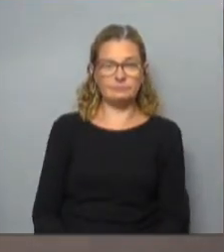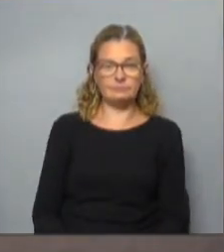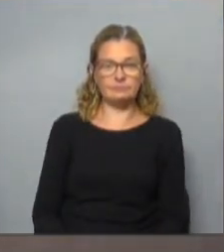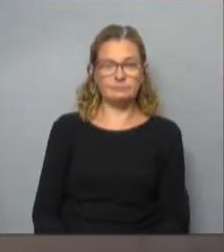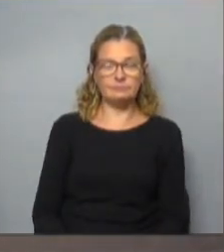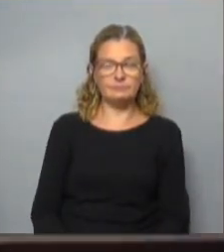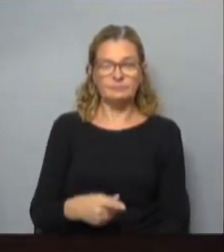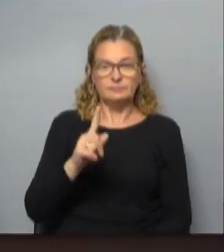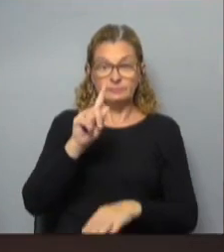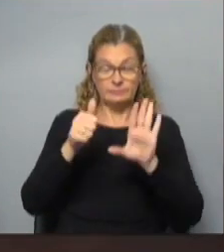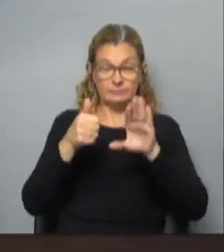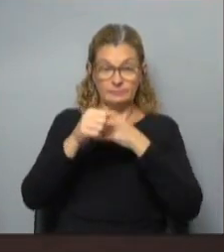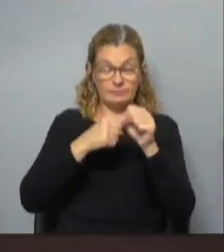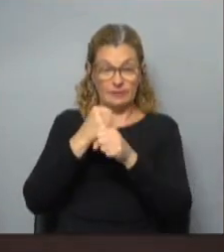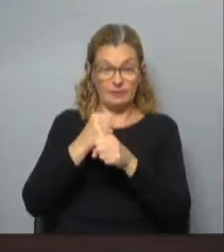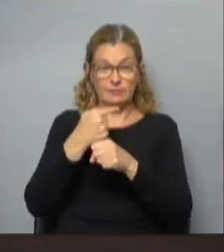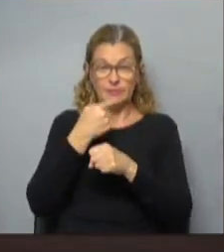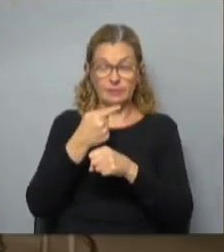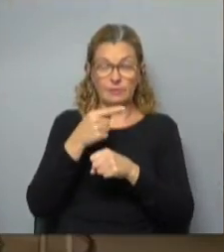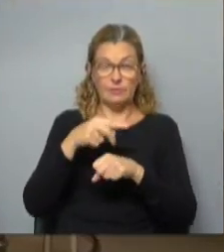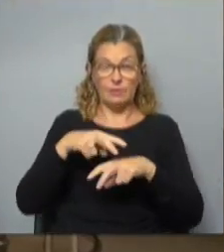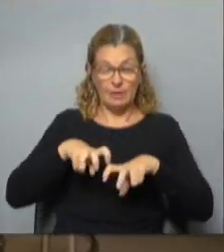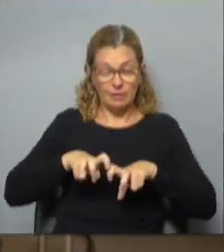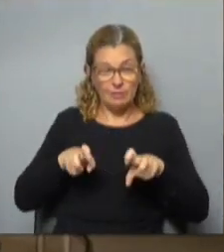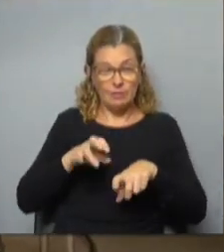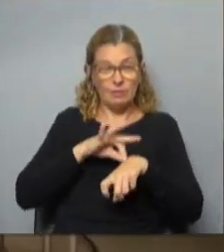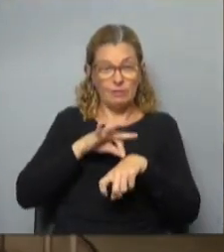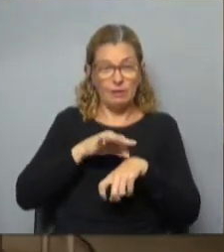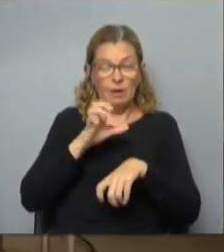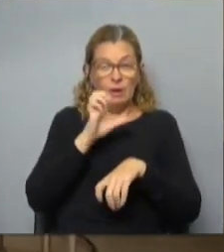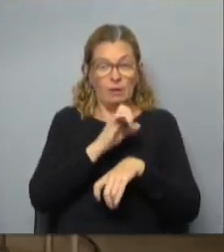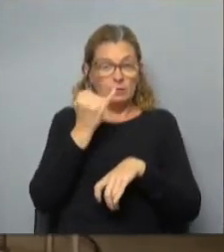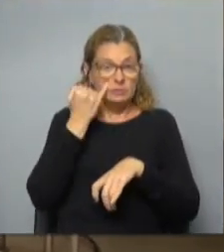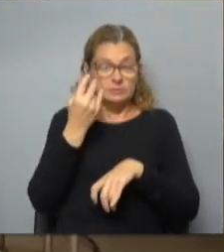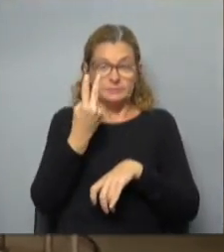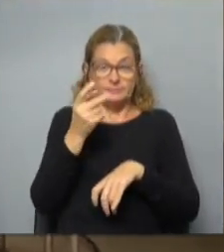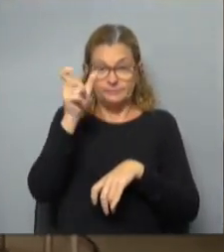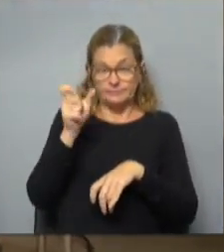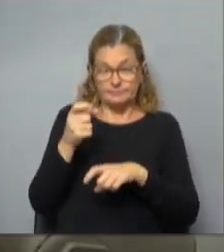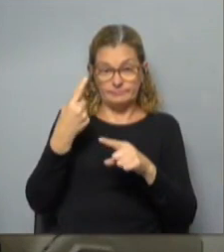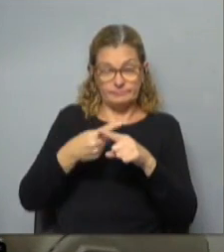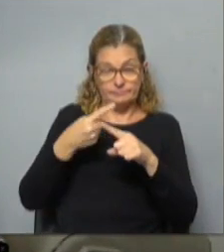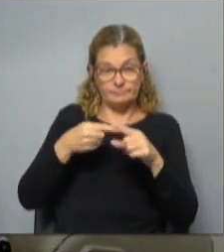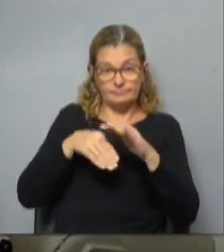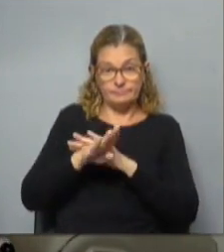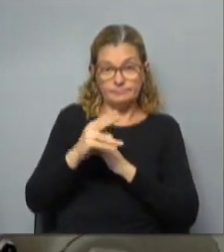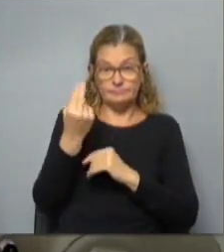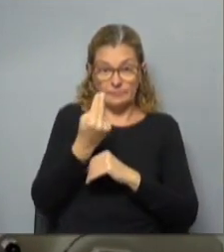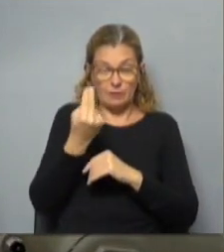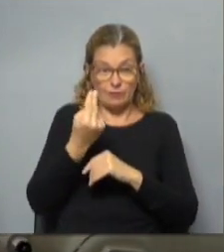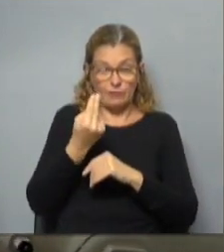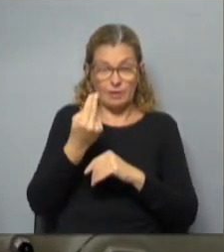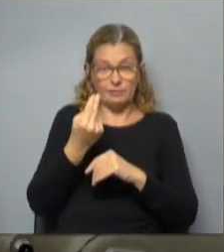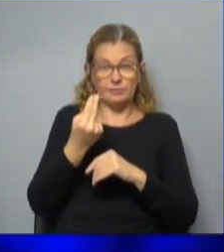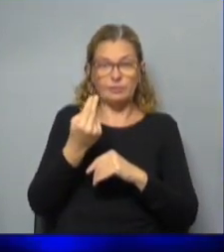la víctima tiene 16 años y le aseguro a una ginecóloga haber sido abusada sexualmente por dos asistentes a la fiesta dentro de uno de los baños del establecimiento